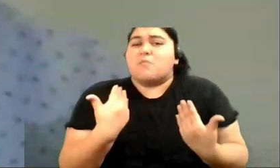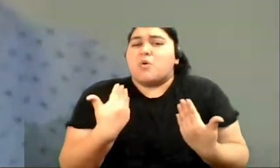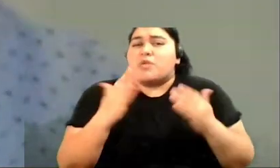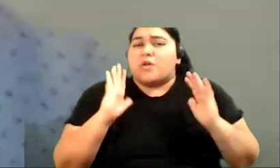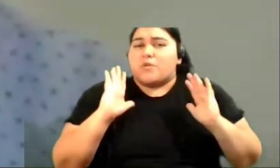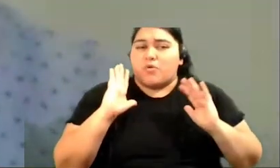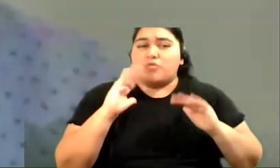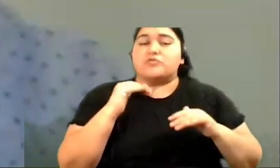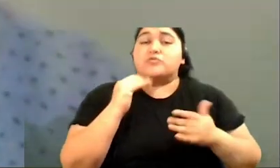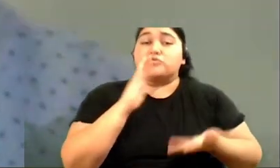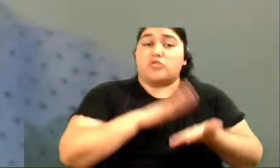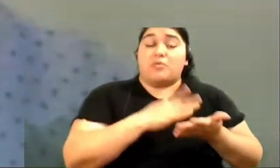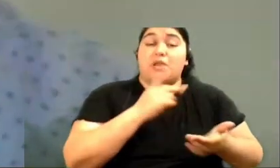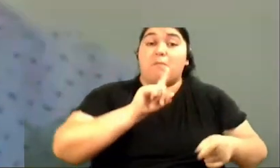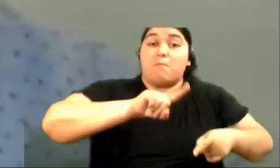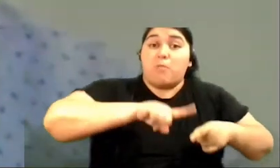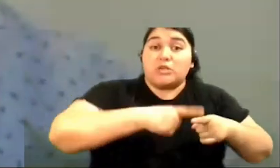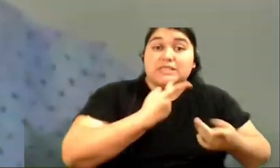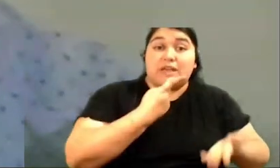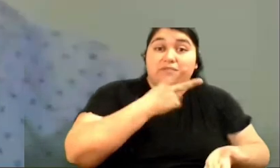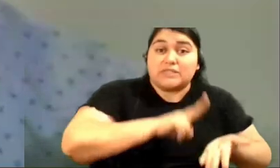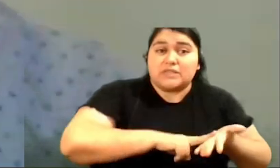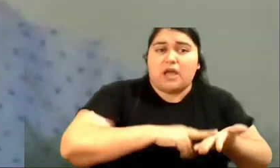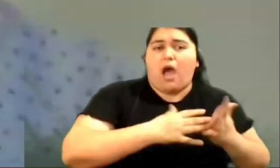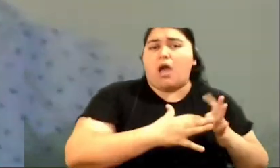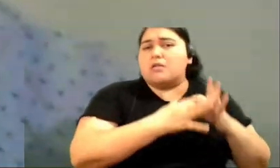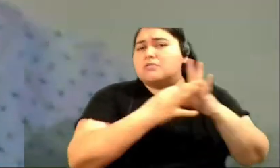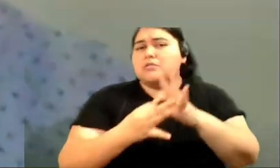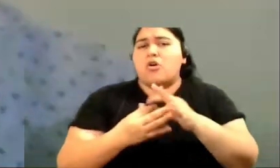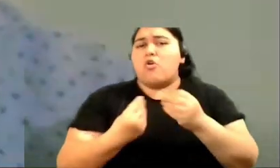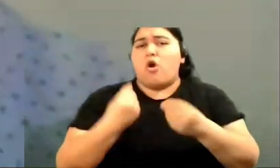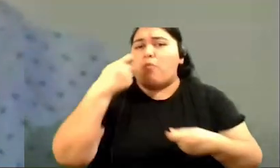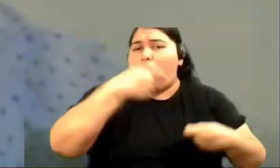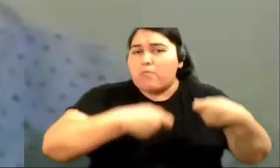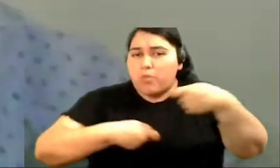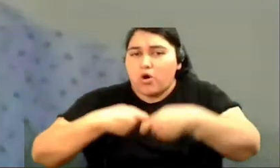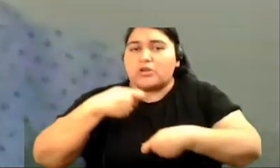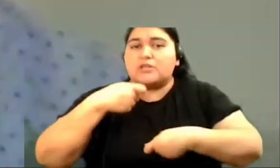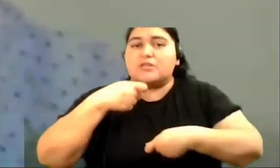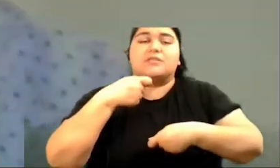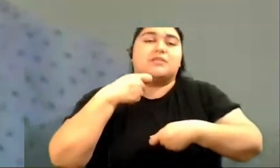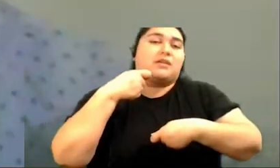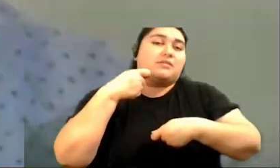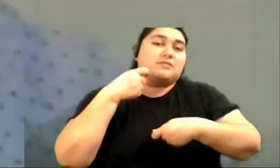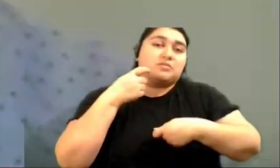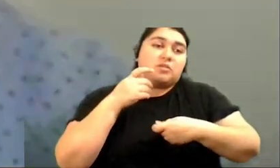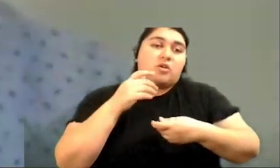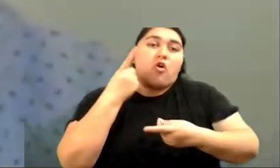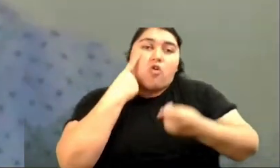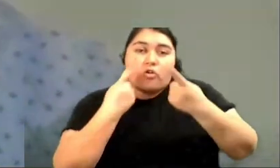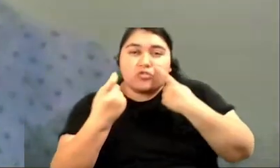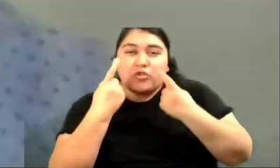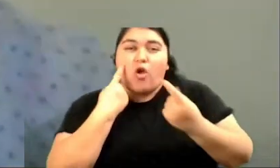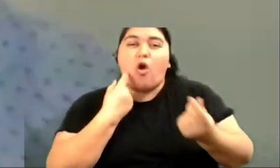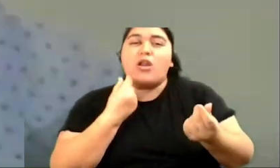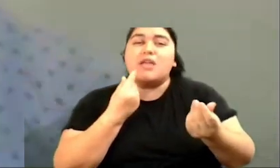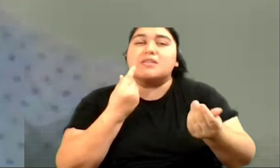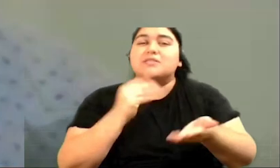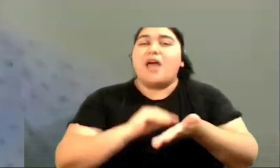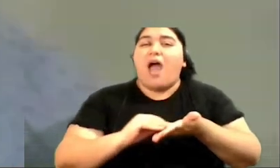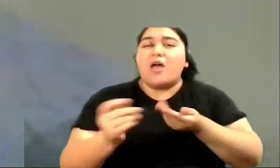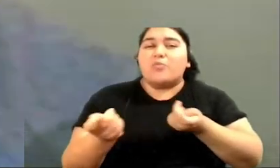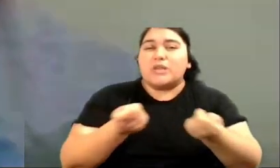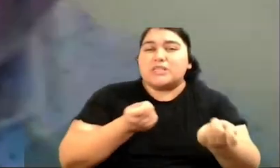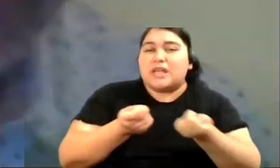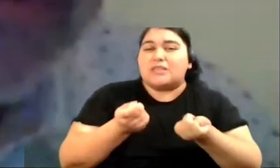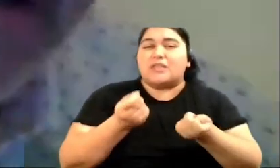política fiscal, qué impuestos ambientales se pueden aplicar, cómo se van a aplicar los mismos, qué controles administrativos se